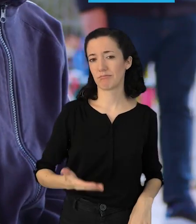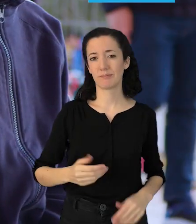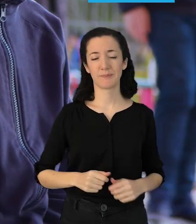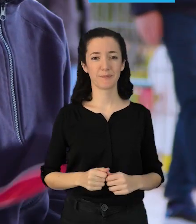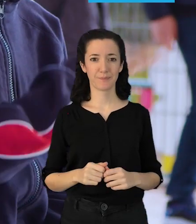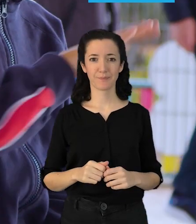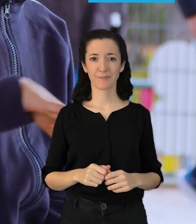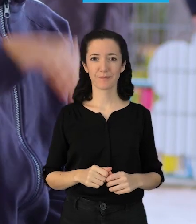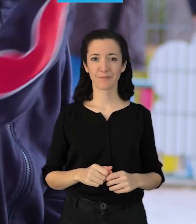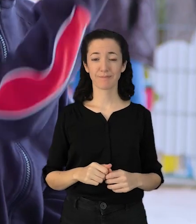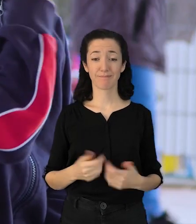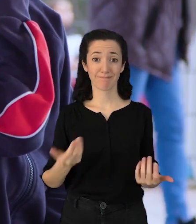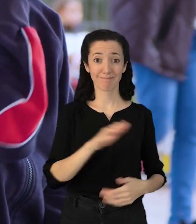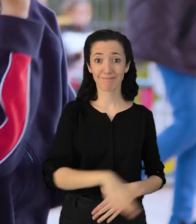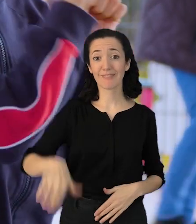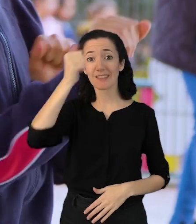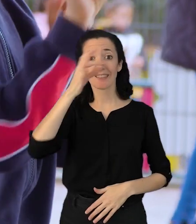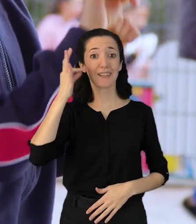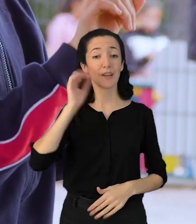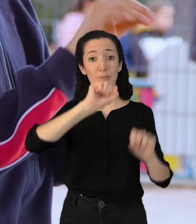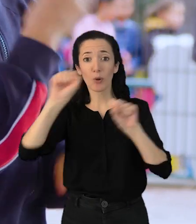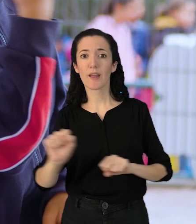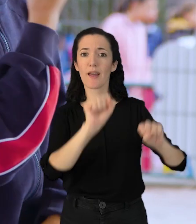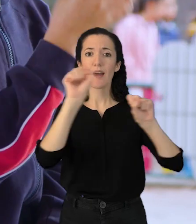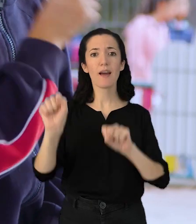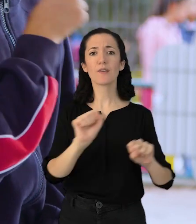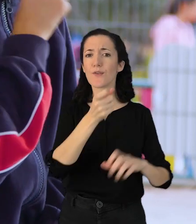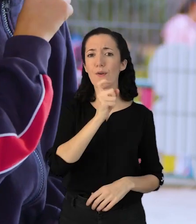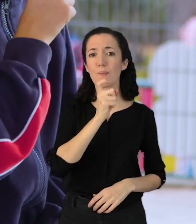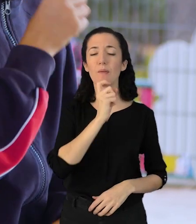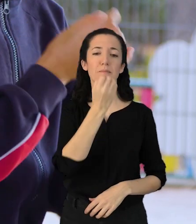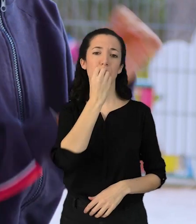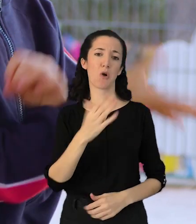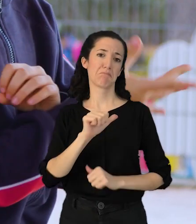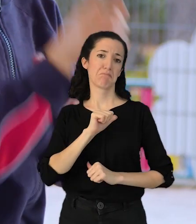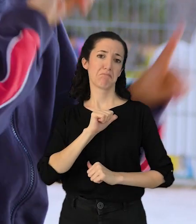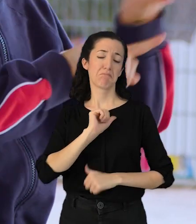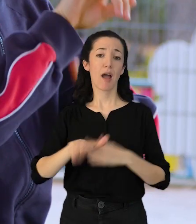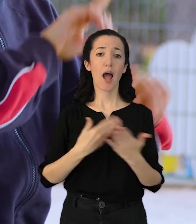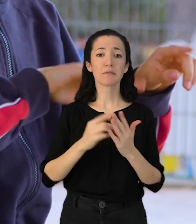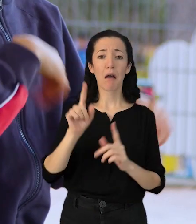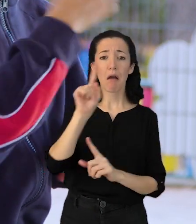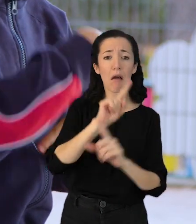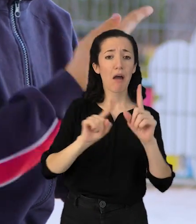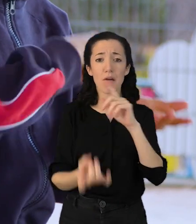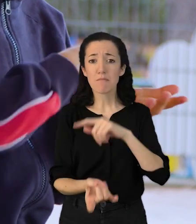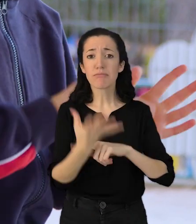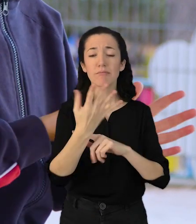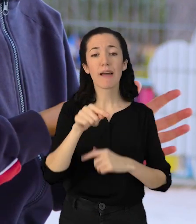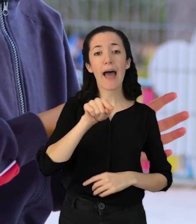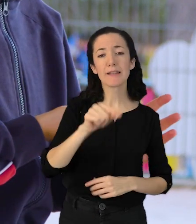Para proteger a los niños y niñas, lo mejor es esperar a que algo ocurra para saber cómo